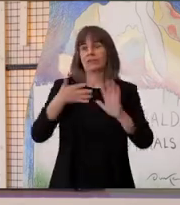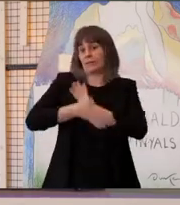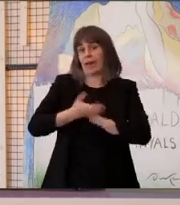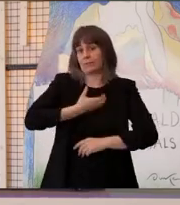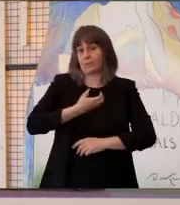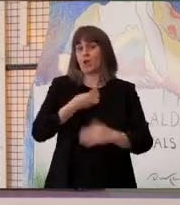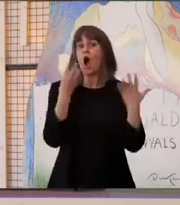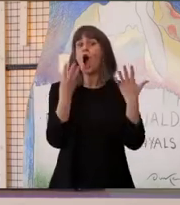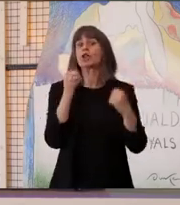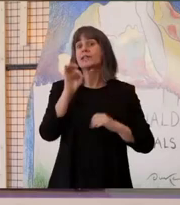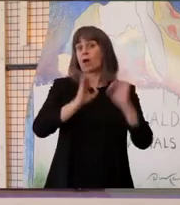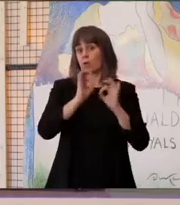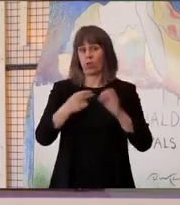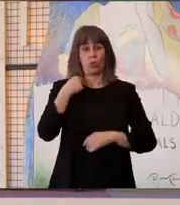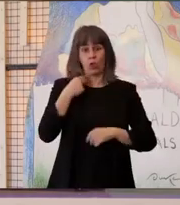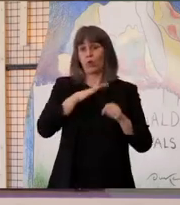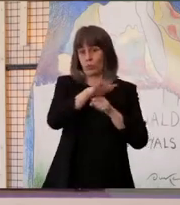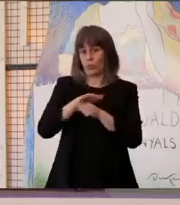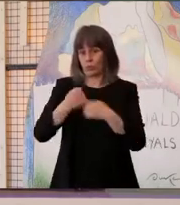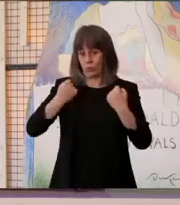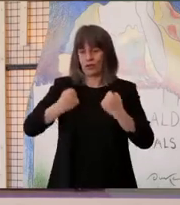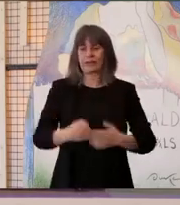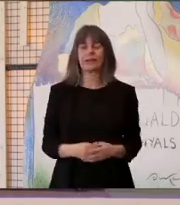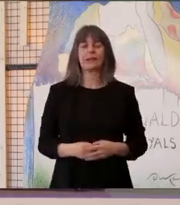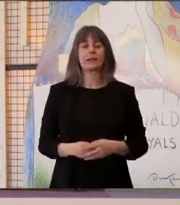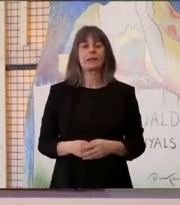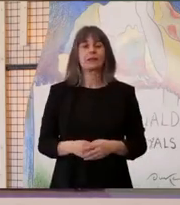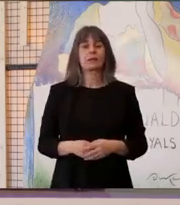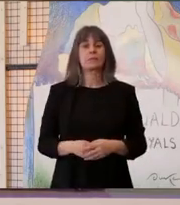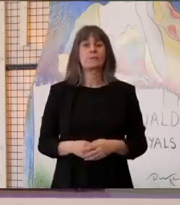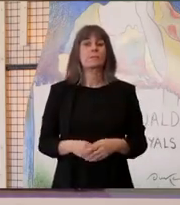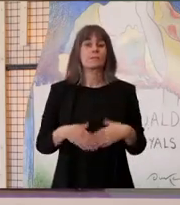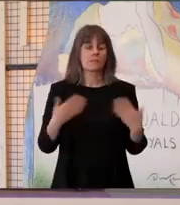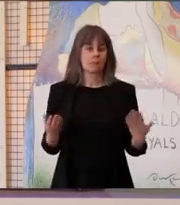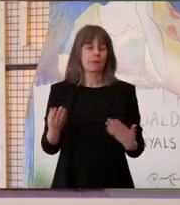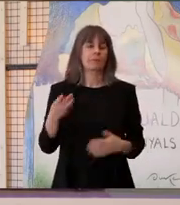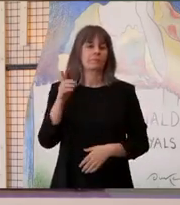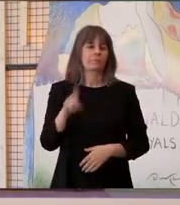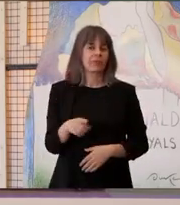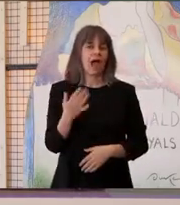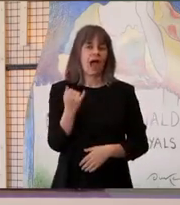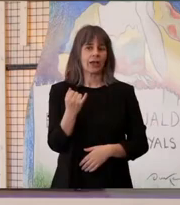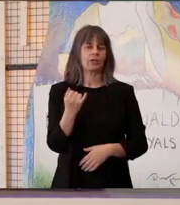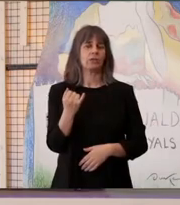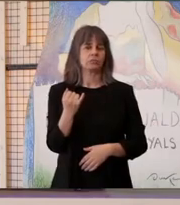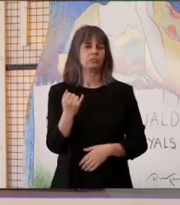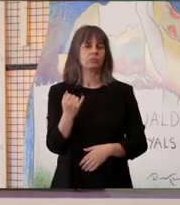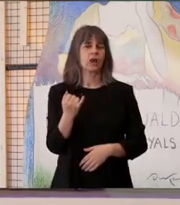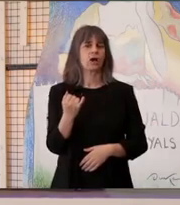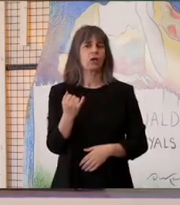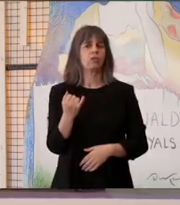ayuntamientos en España y por lo tanto tienen una posición relevante